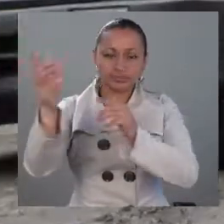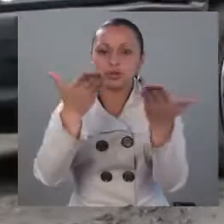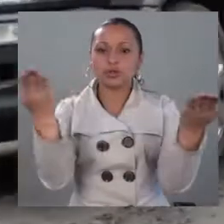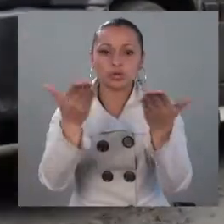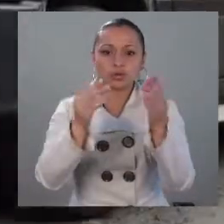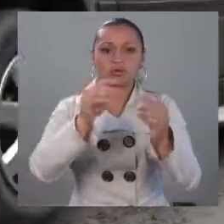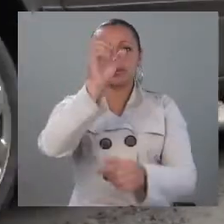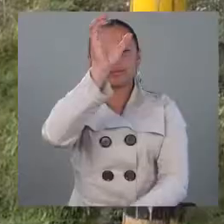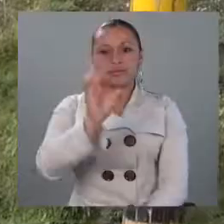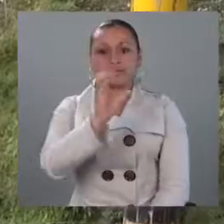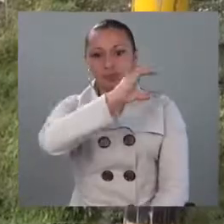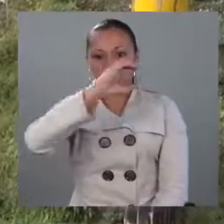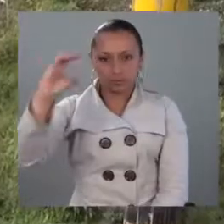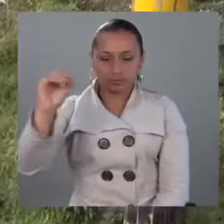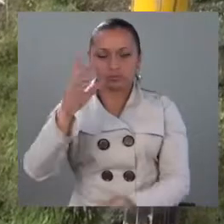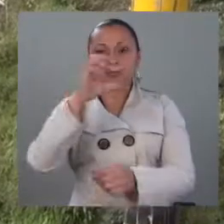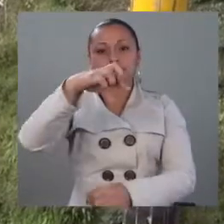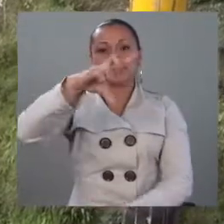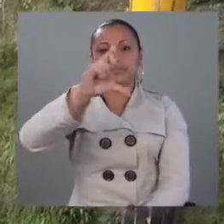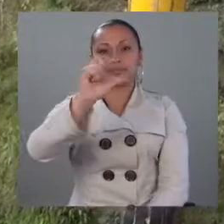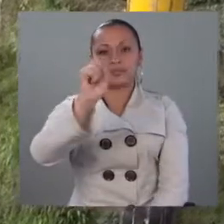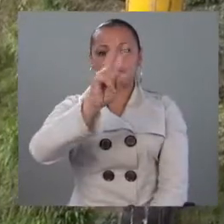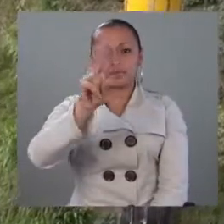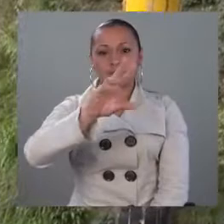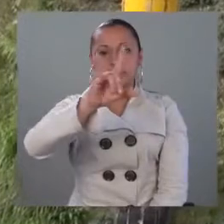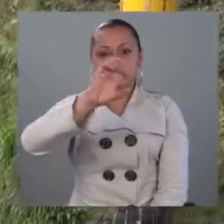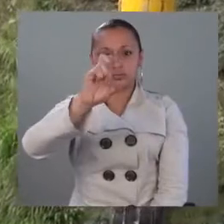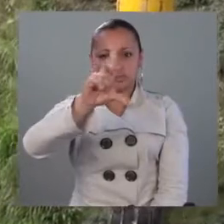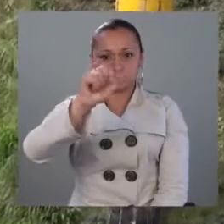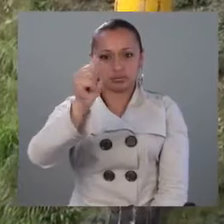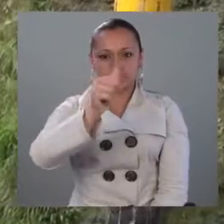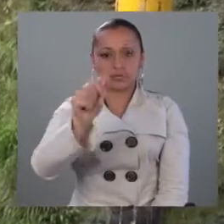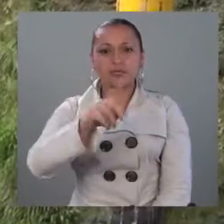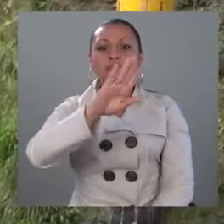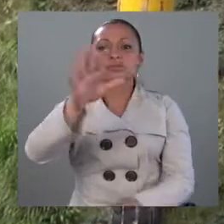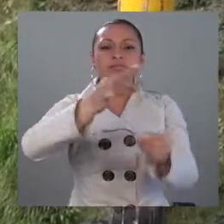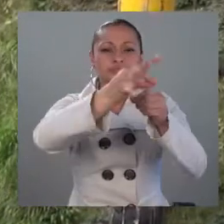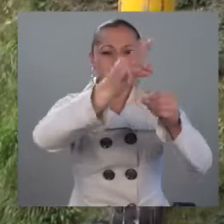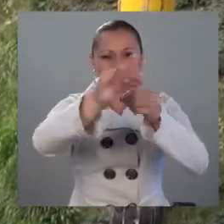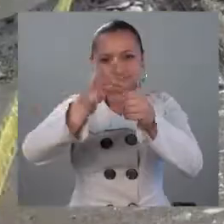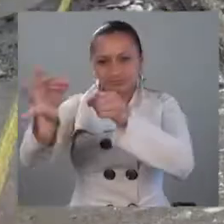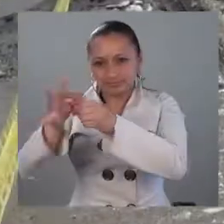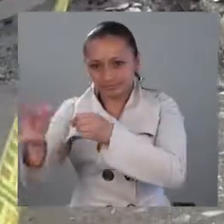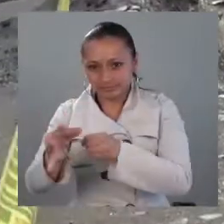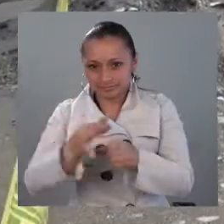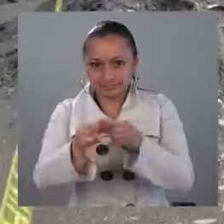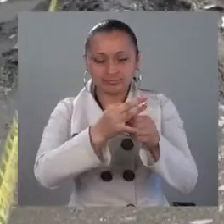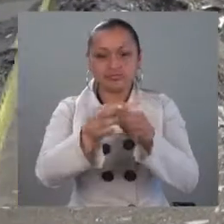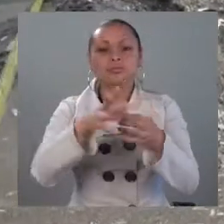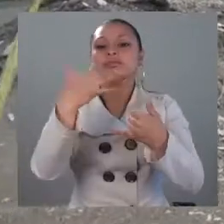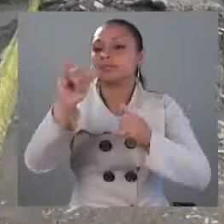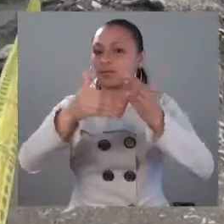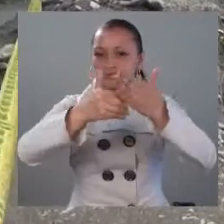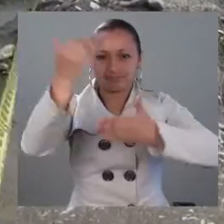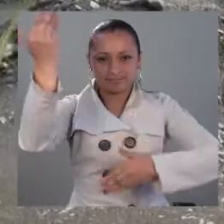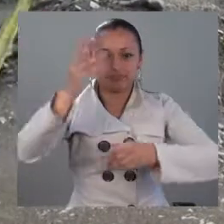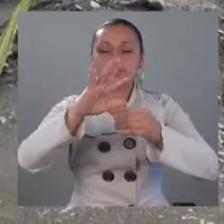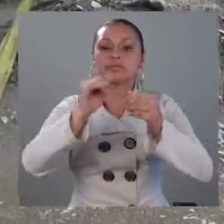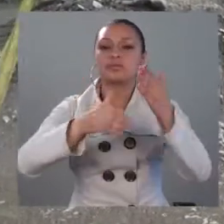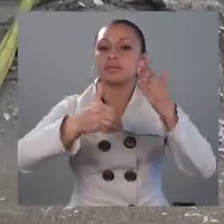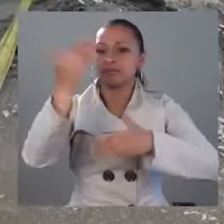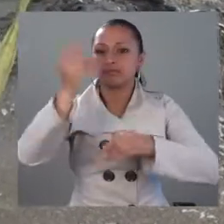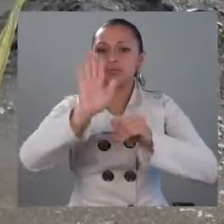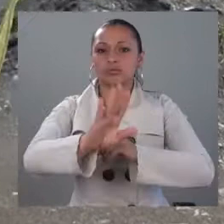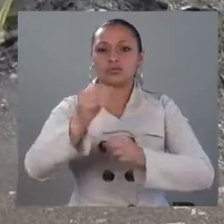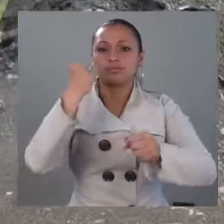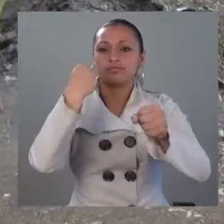comprendido entre el sector de La Cruz hacia Plazuelas, Puente Quebrada Las Dantas, de la vía Albán San Bernardo, La Cruz, San Pablo y Grones, inicia la ejecución de